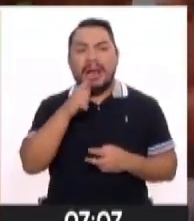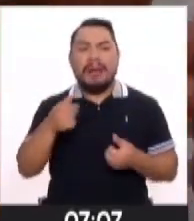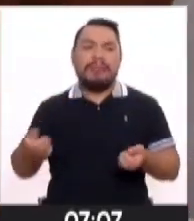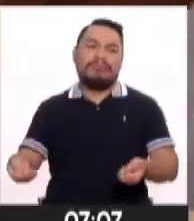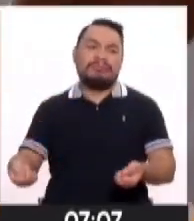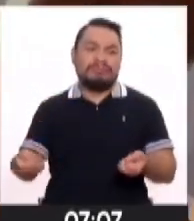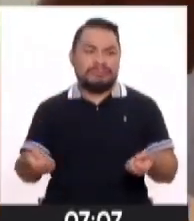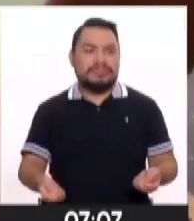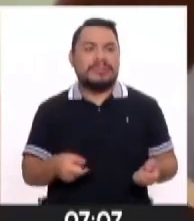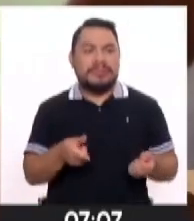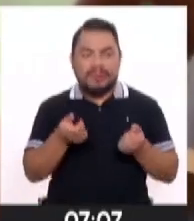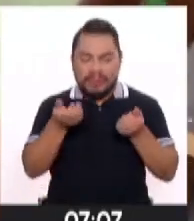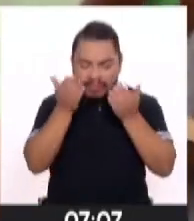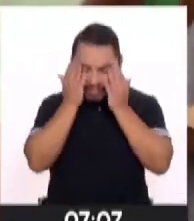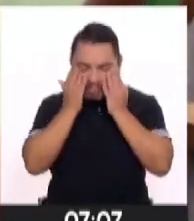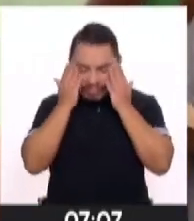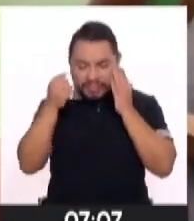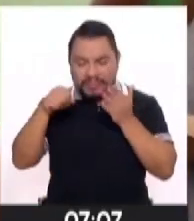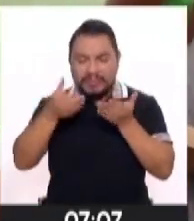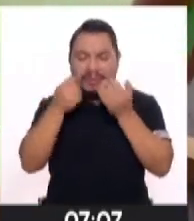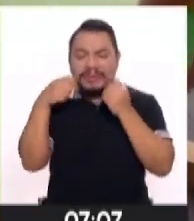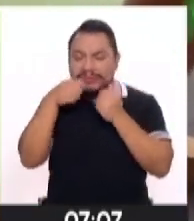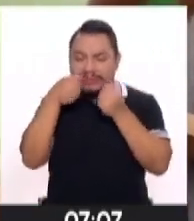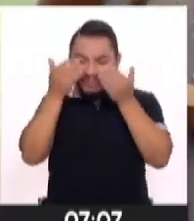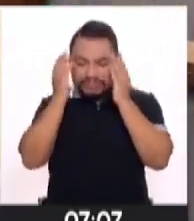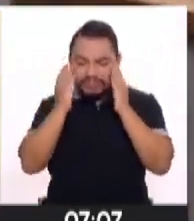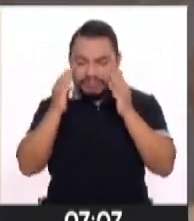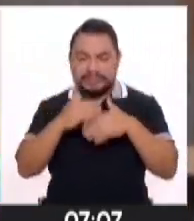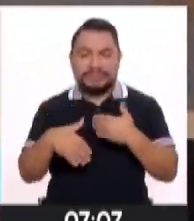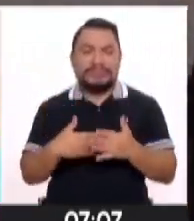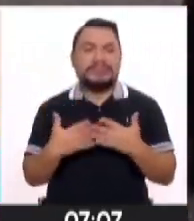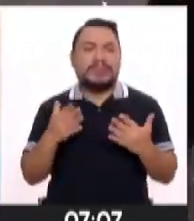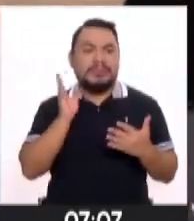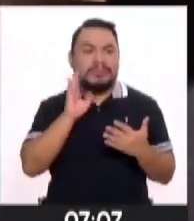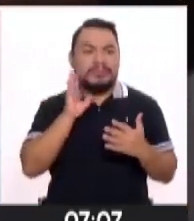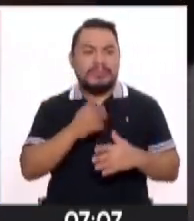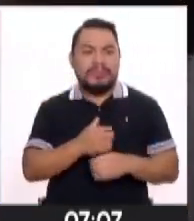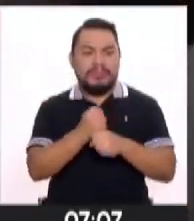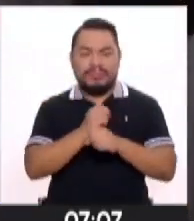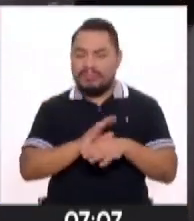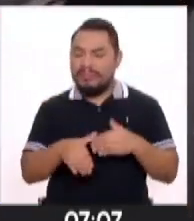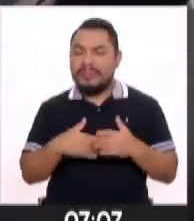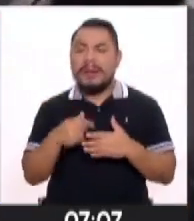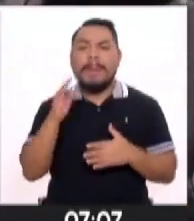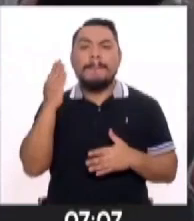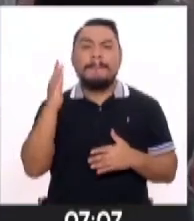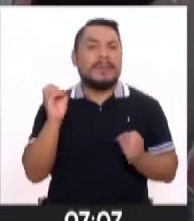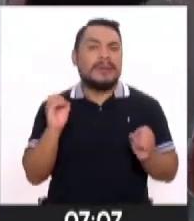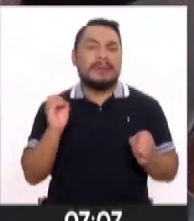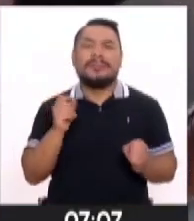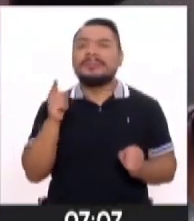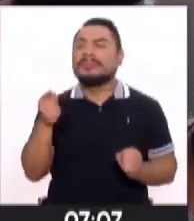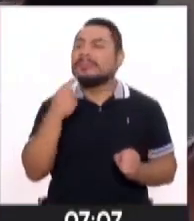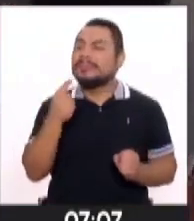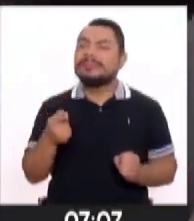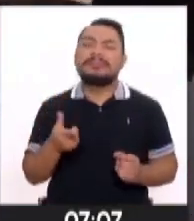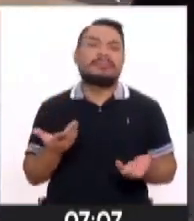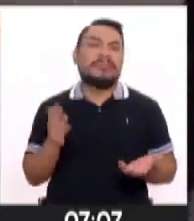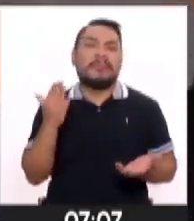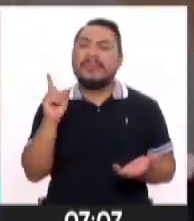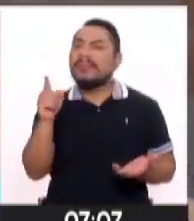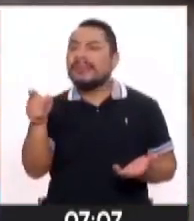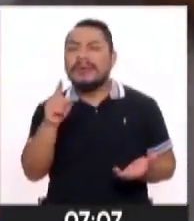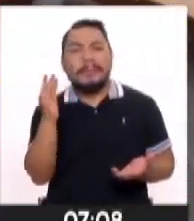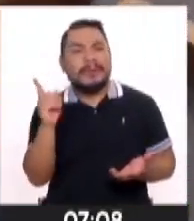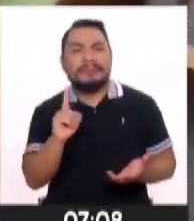hornamos en balde para estar botando en la basura, en una bolsa, todo. No hay baño, no hay nada, nadie nos quiere regalar ahora agua, nos quieren botar más